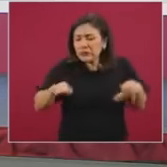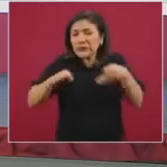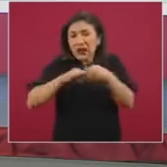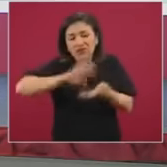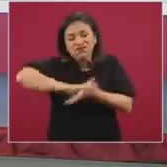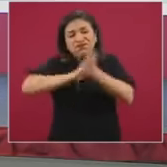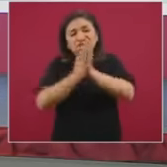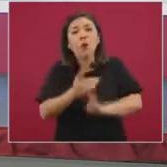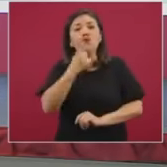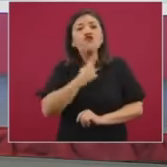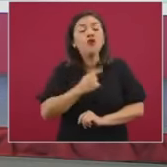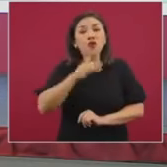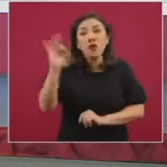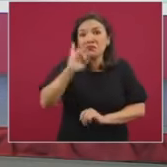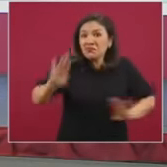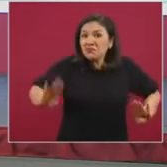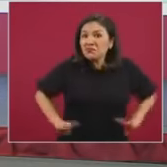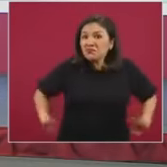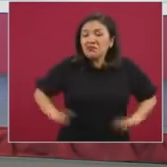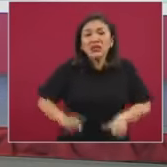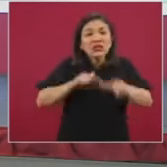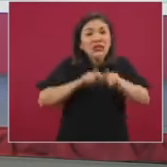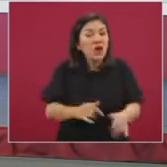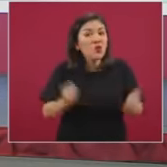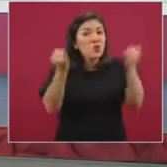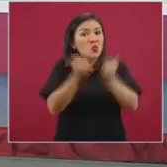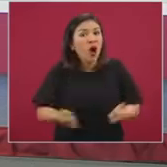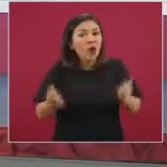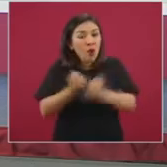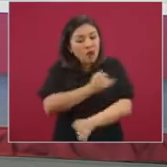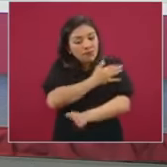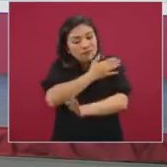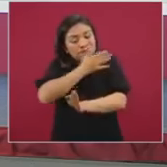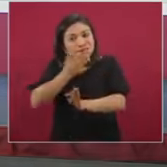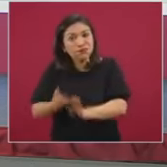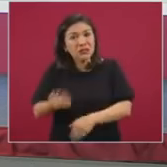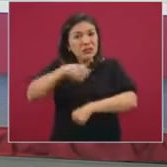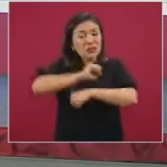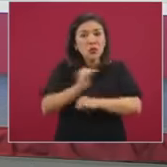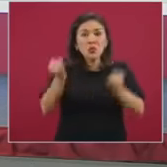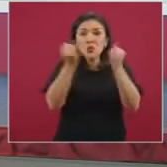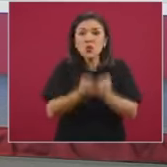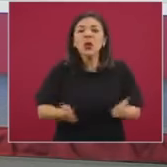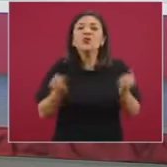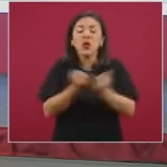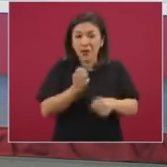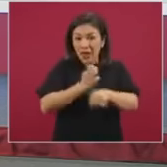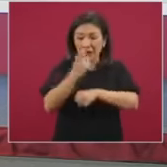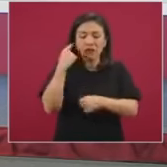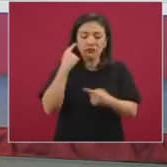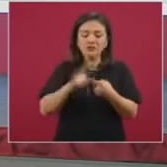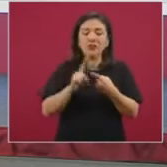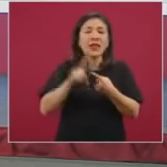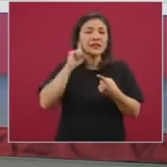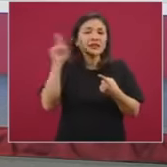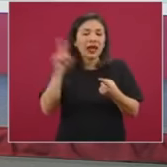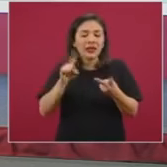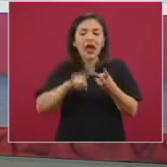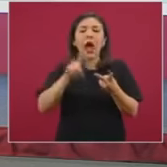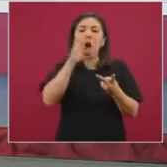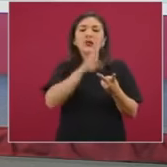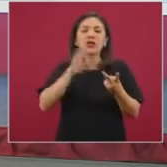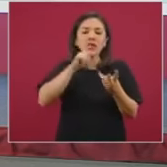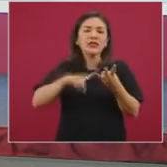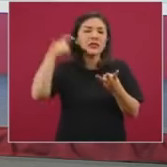rojo si las condiciones siguen como las han presentado en las últimas semanas, y estos estados son Zacatecas, Aguascalientes,